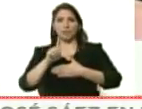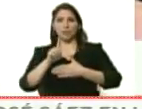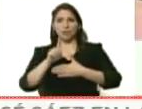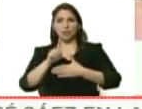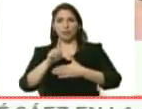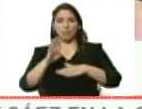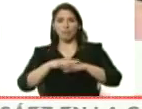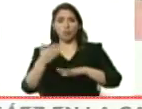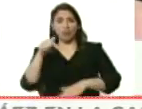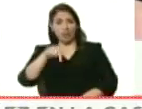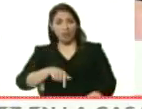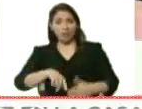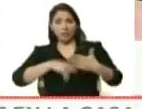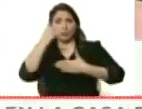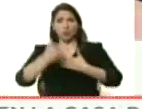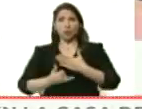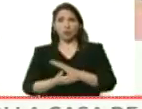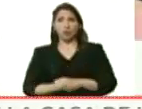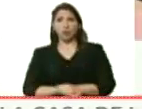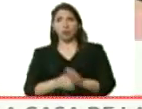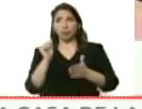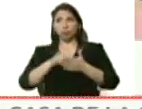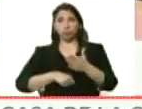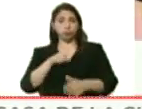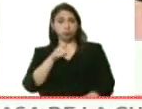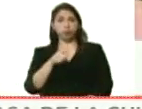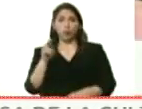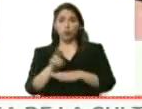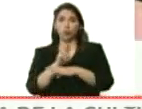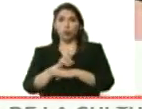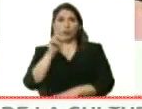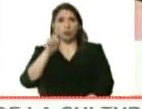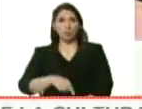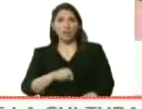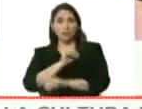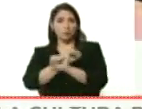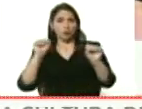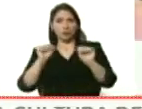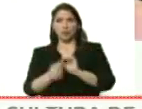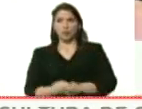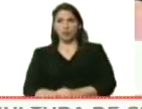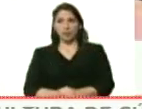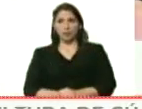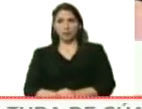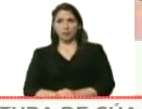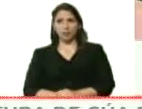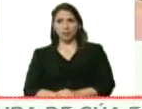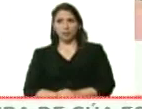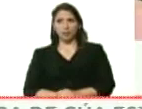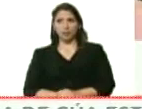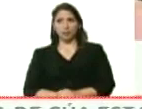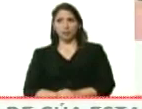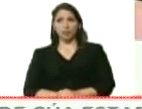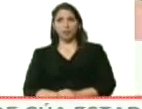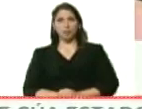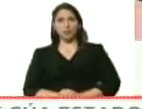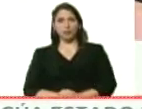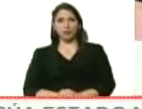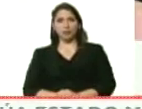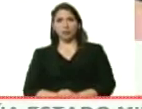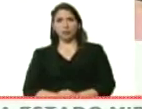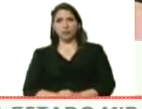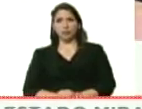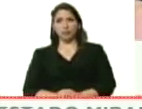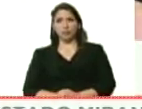porque este proyecto, sin ser útil, es también imposible. Los abusos que actualmente existen no